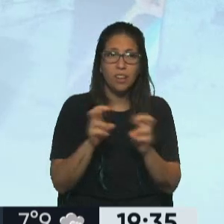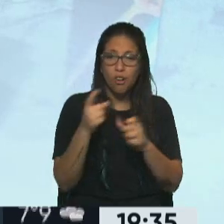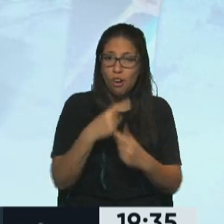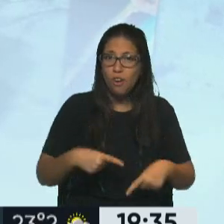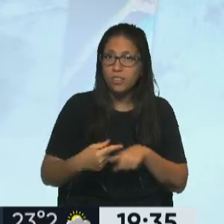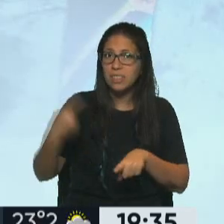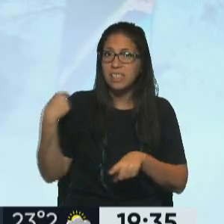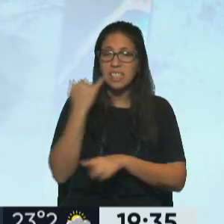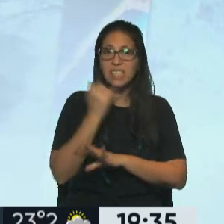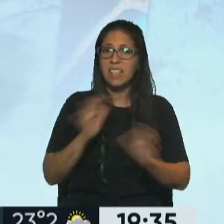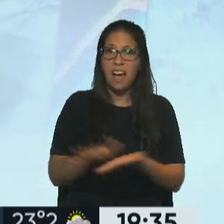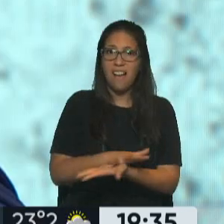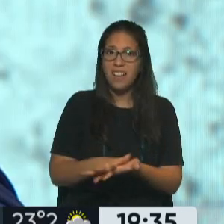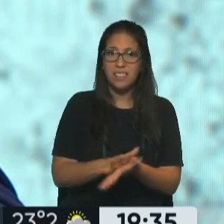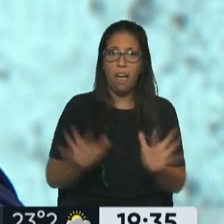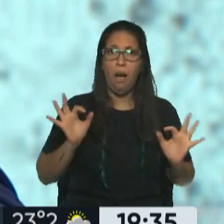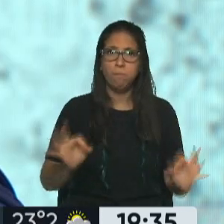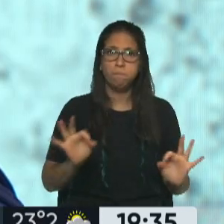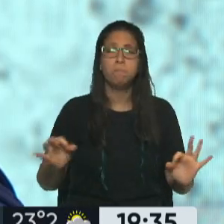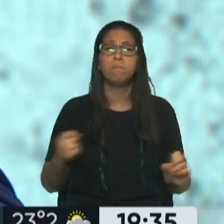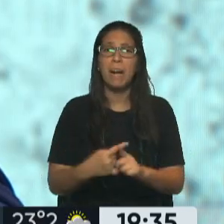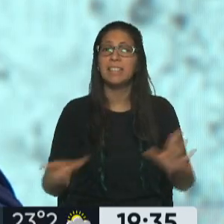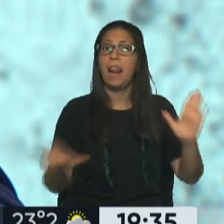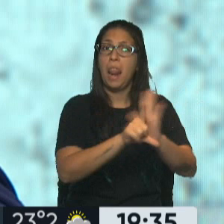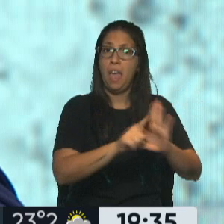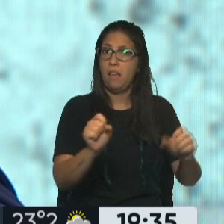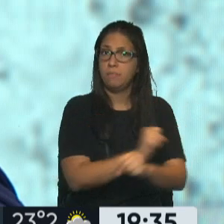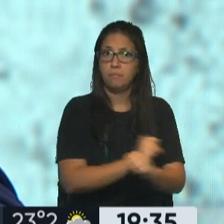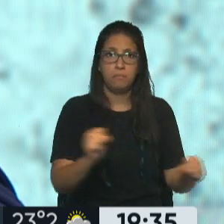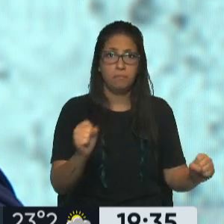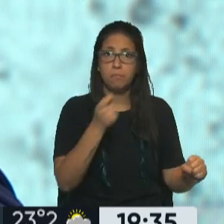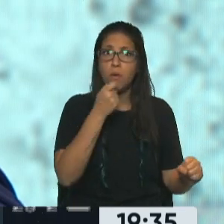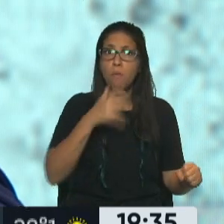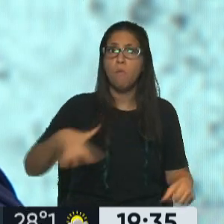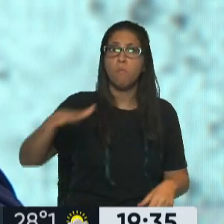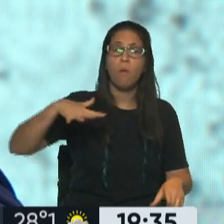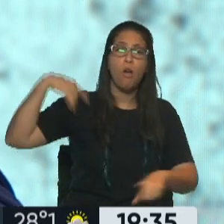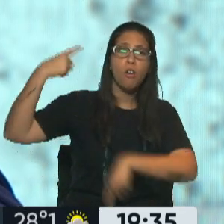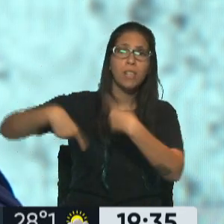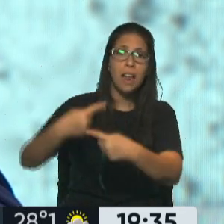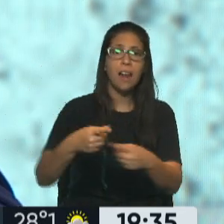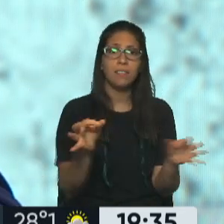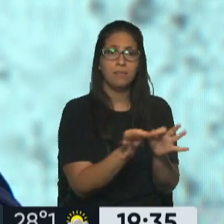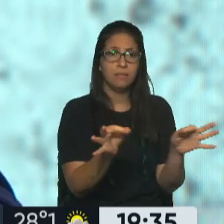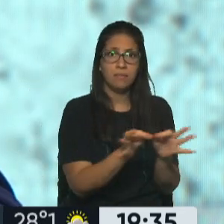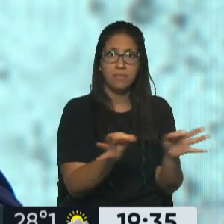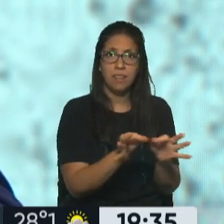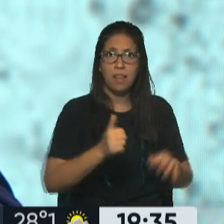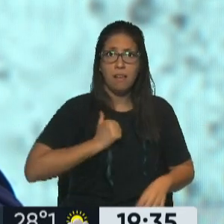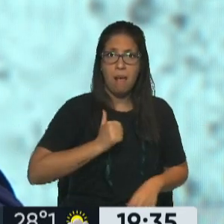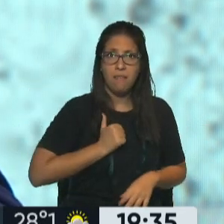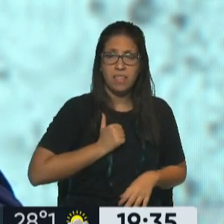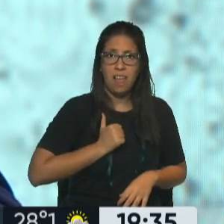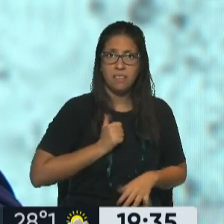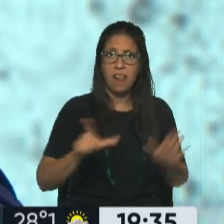dban por incluso cosas que ya están legisladas no la cuestión de de los pueblos originarios y los comentes malina está en la constitución del 94 o sea